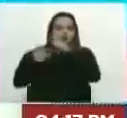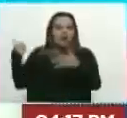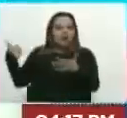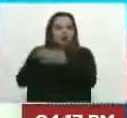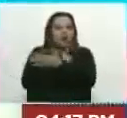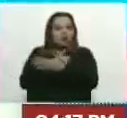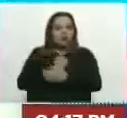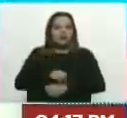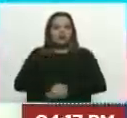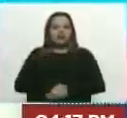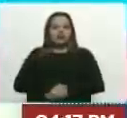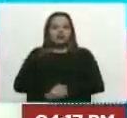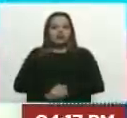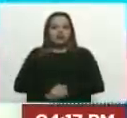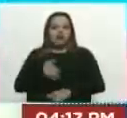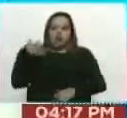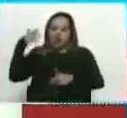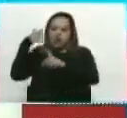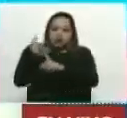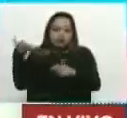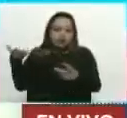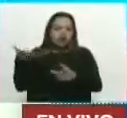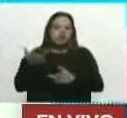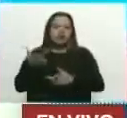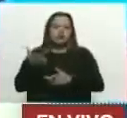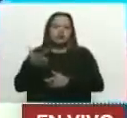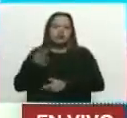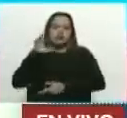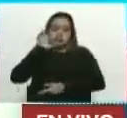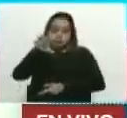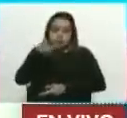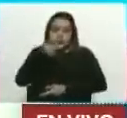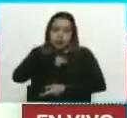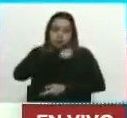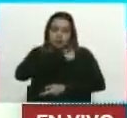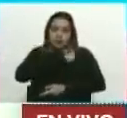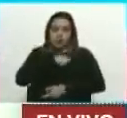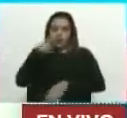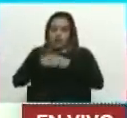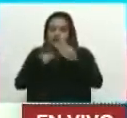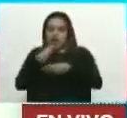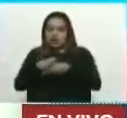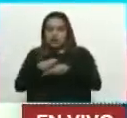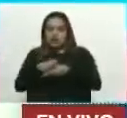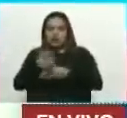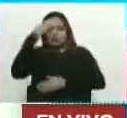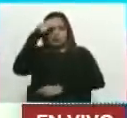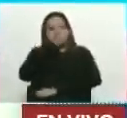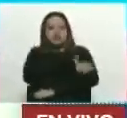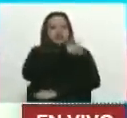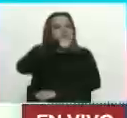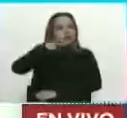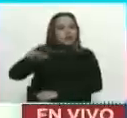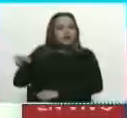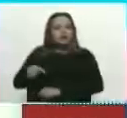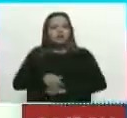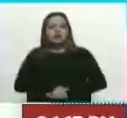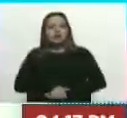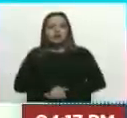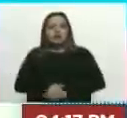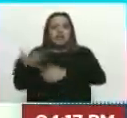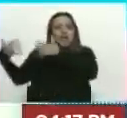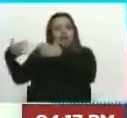de Estado contra la República, por parte de las milicias populares, la